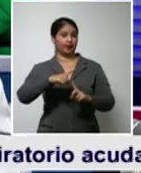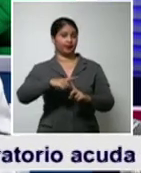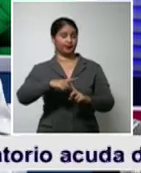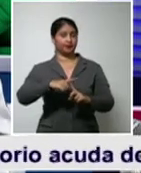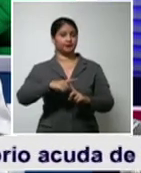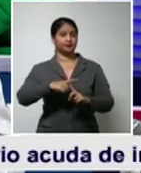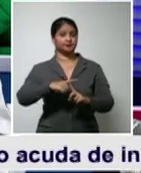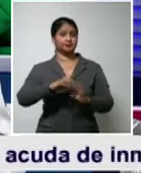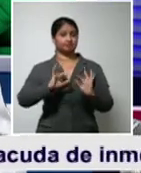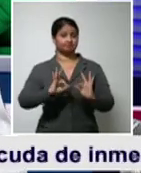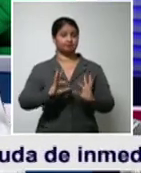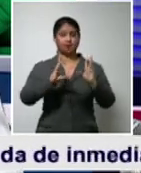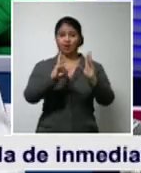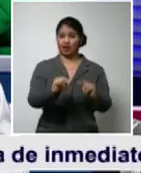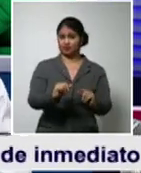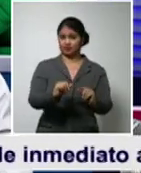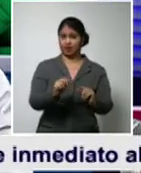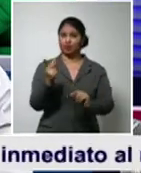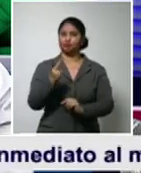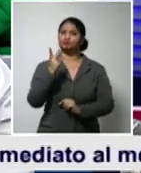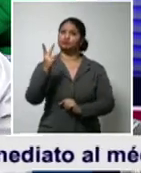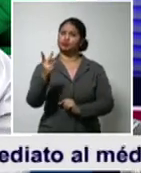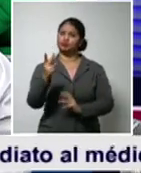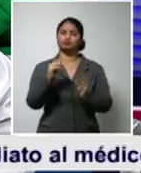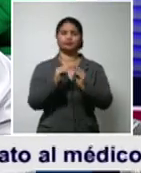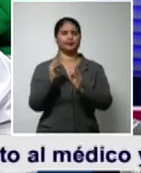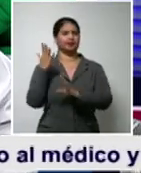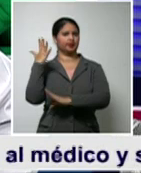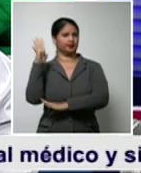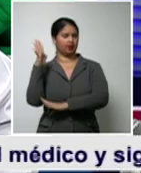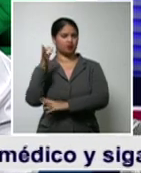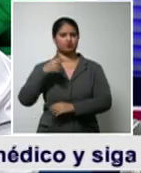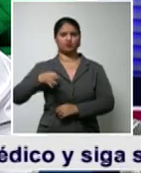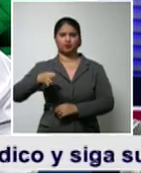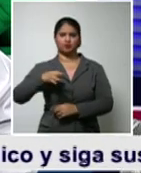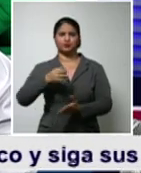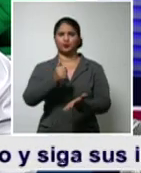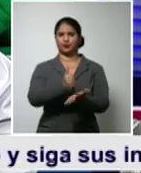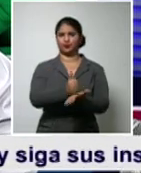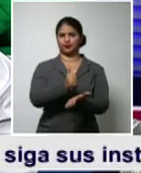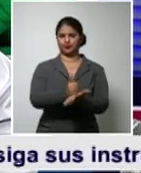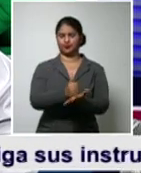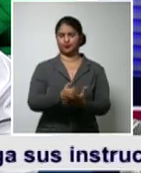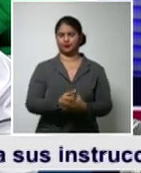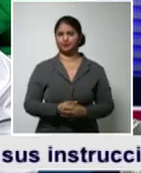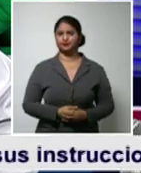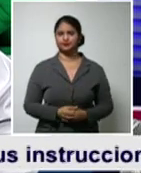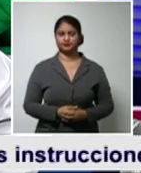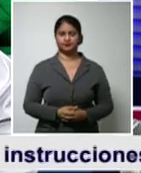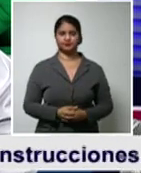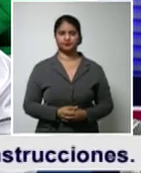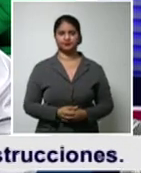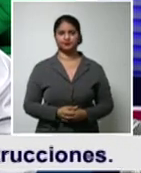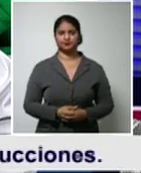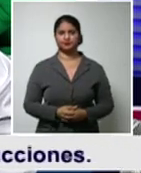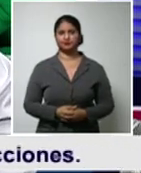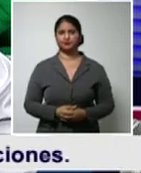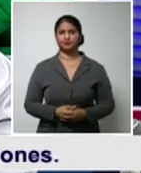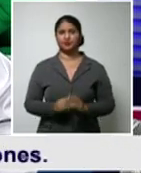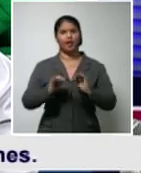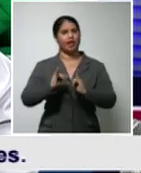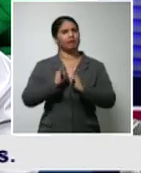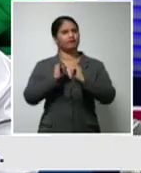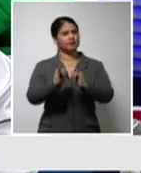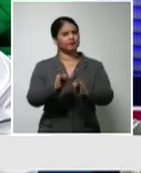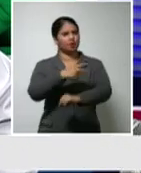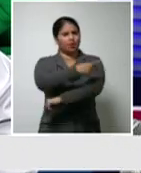diagnostican 2 casos importados del municipio Guantánamo. Por países de